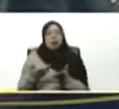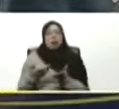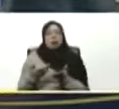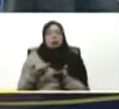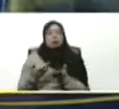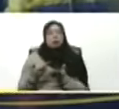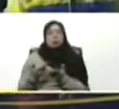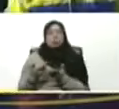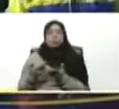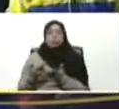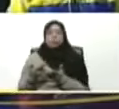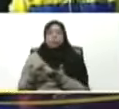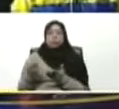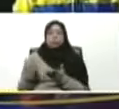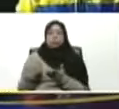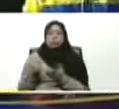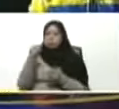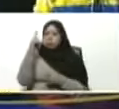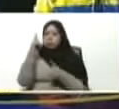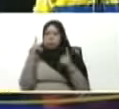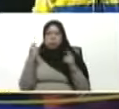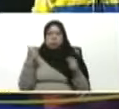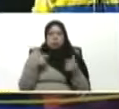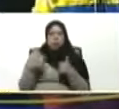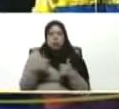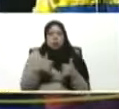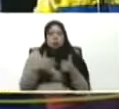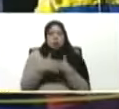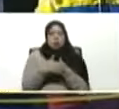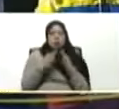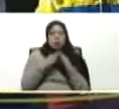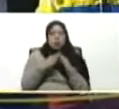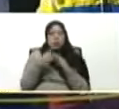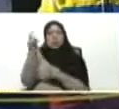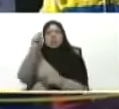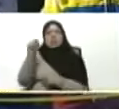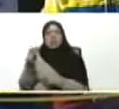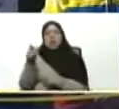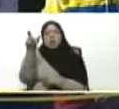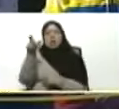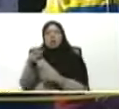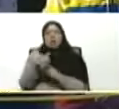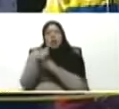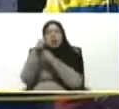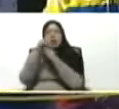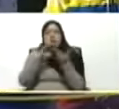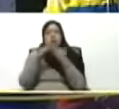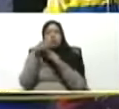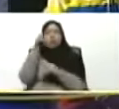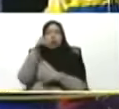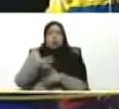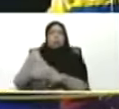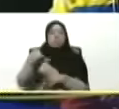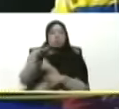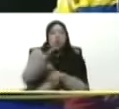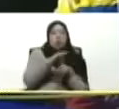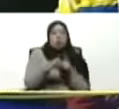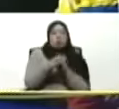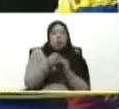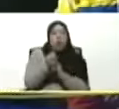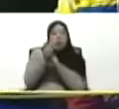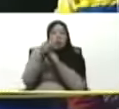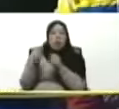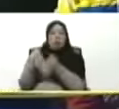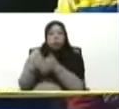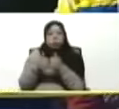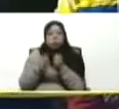Porque inmediatamente se desató la persecución contra los dirigentes sindicales, populares, culturales. Y